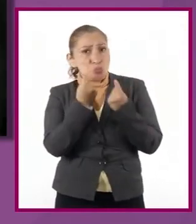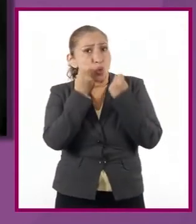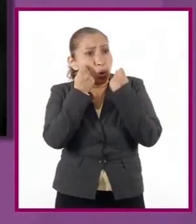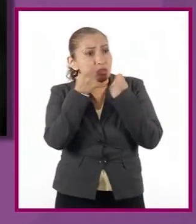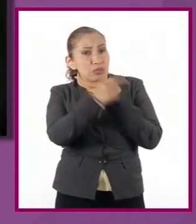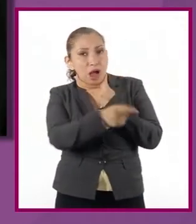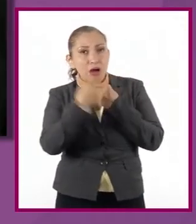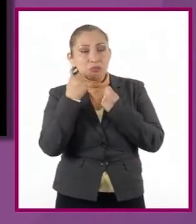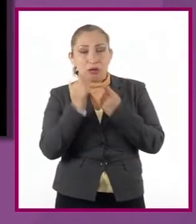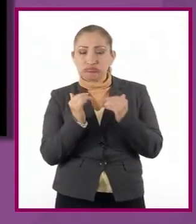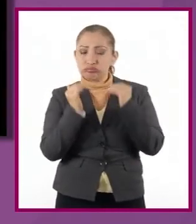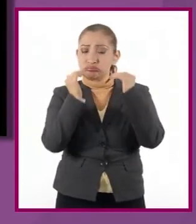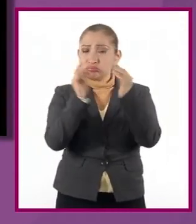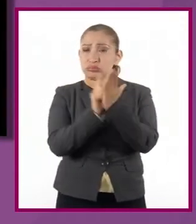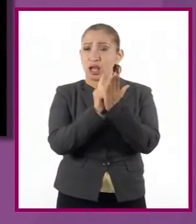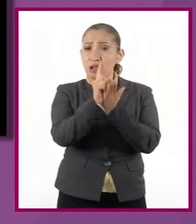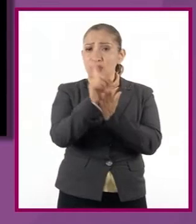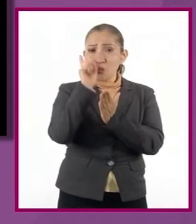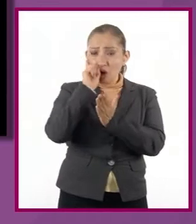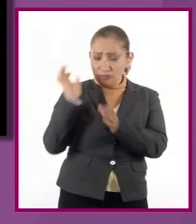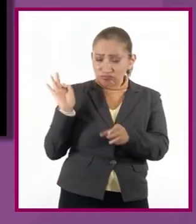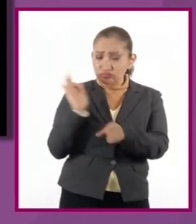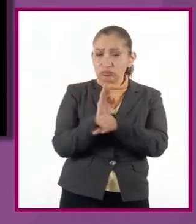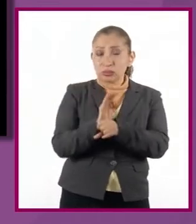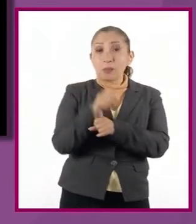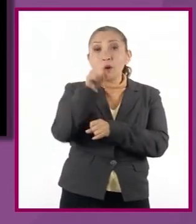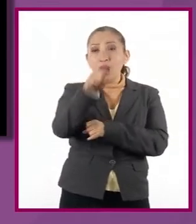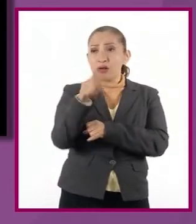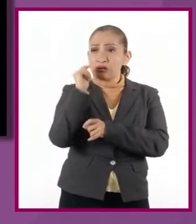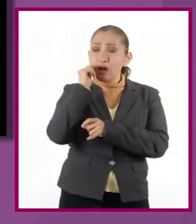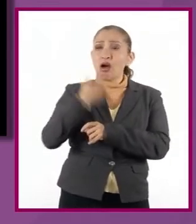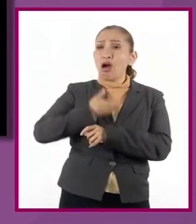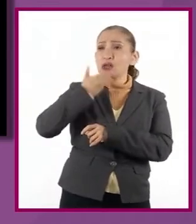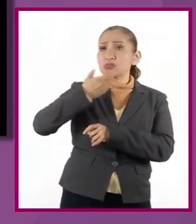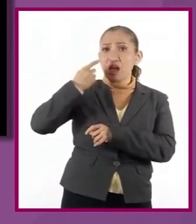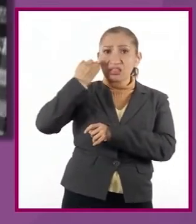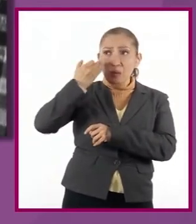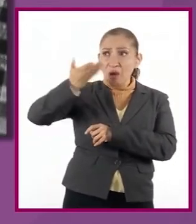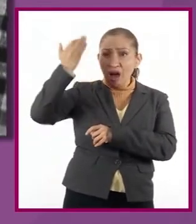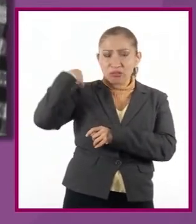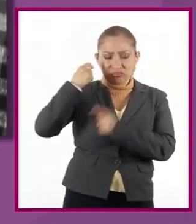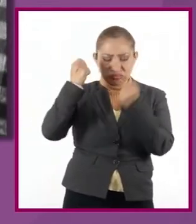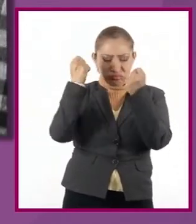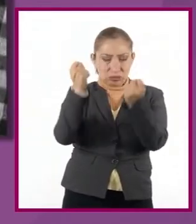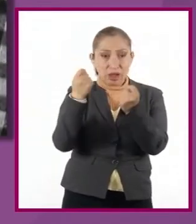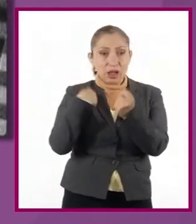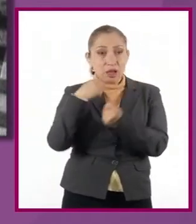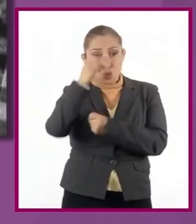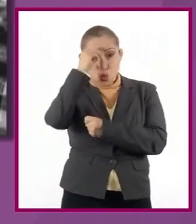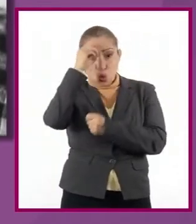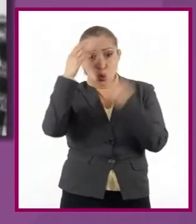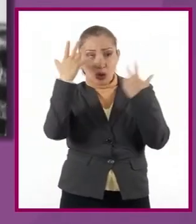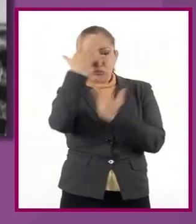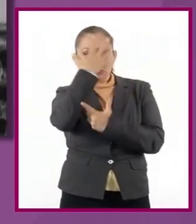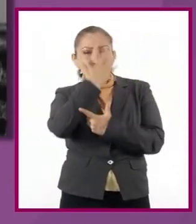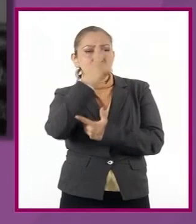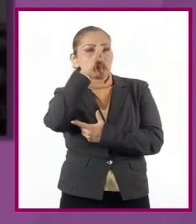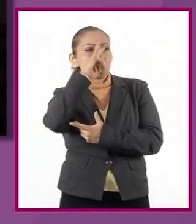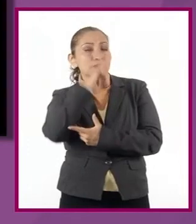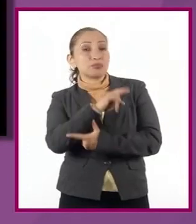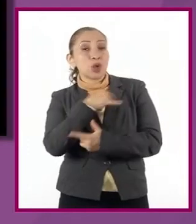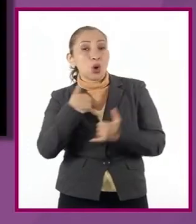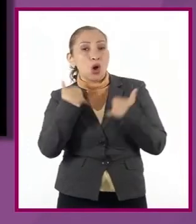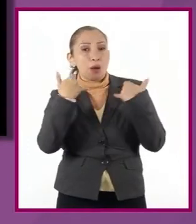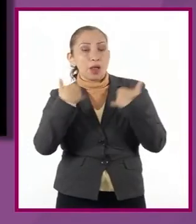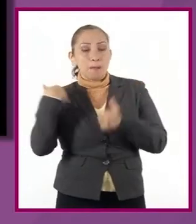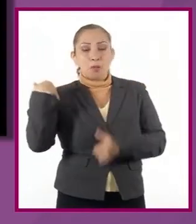de la reivindicación de los derechos de las mujeres, pues desafió las costumbres de su época. Dueña de genialidad y belleza, en su juventud